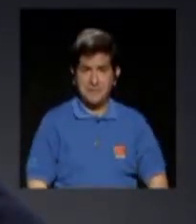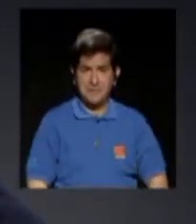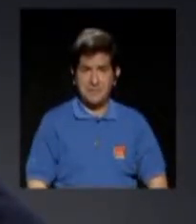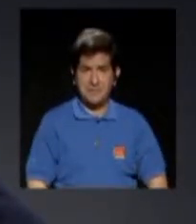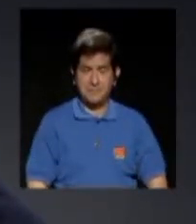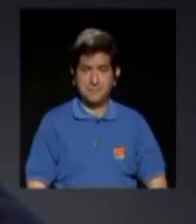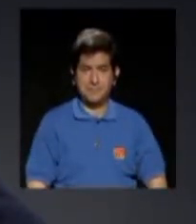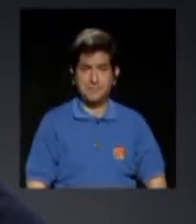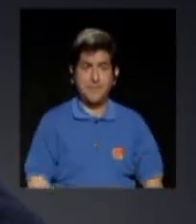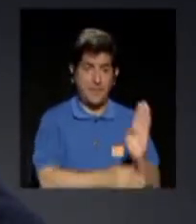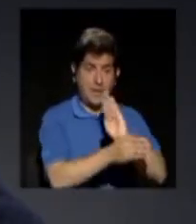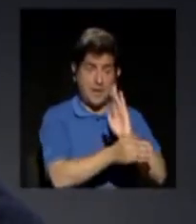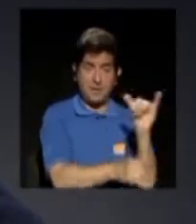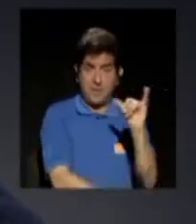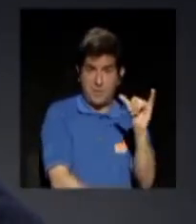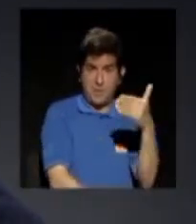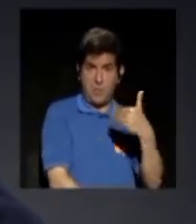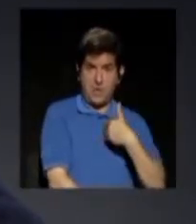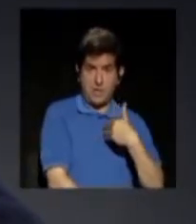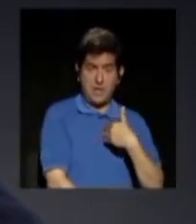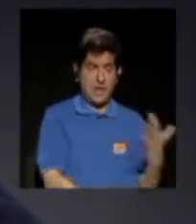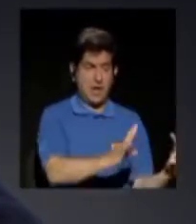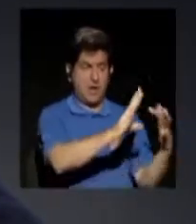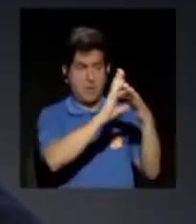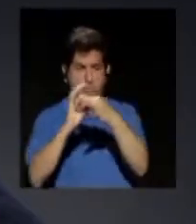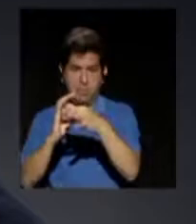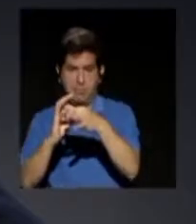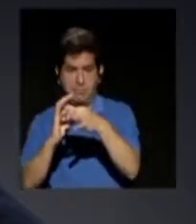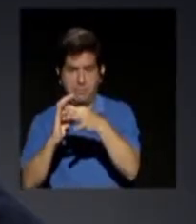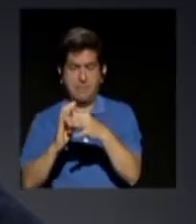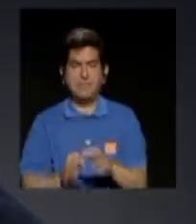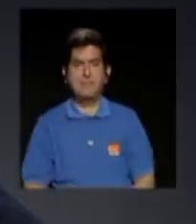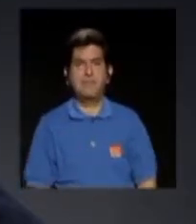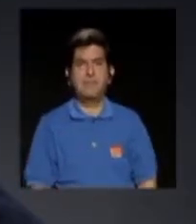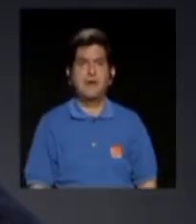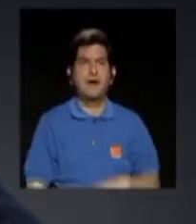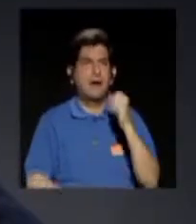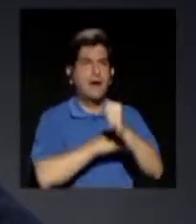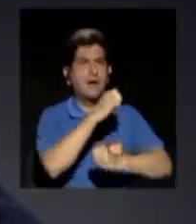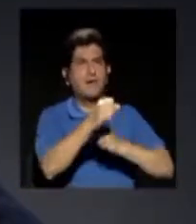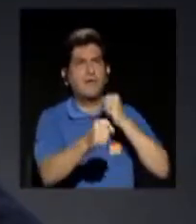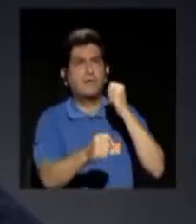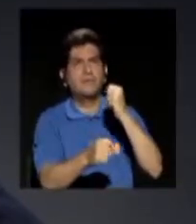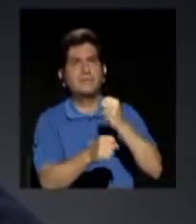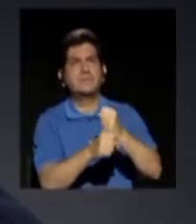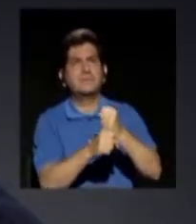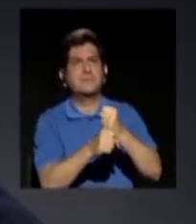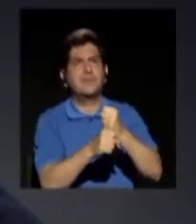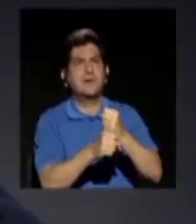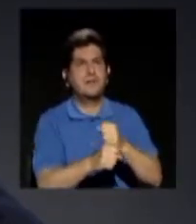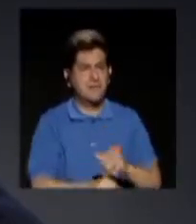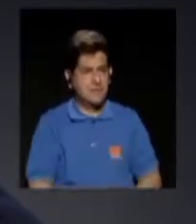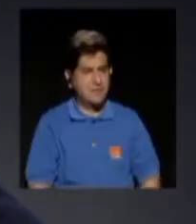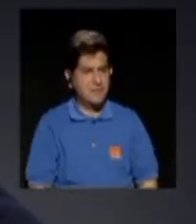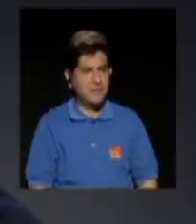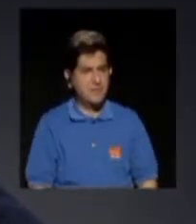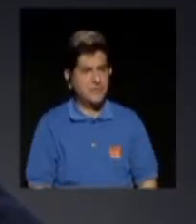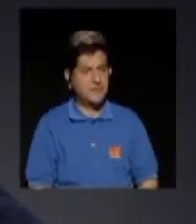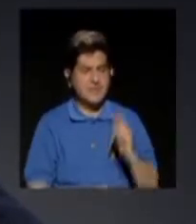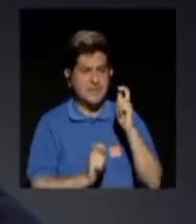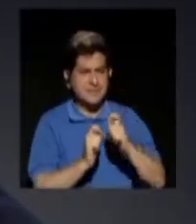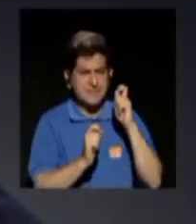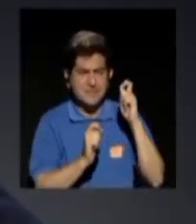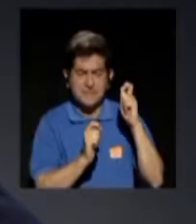Y claro, el banco además tiene ese nexo con la década de los